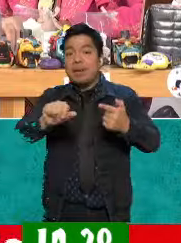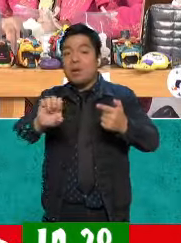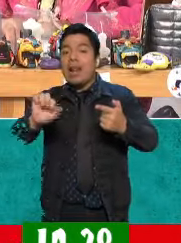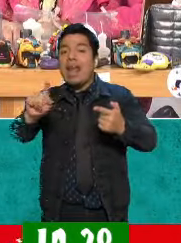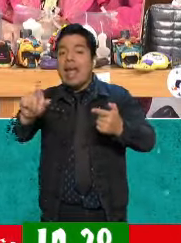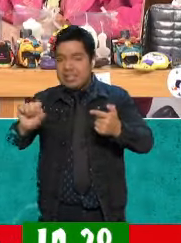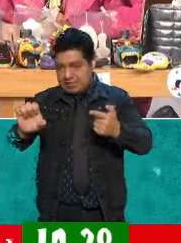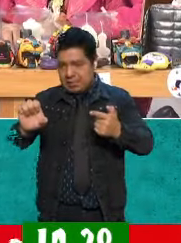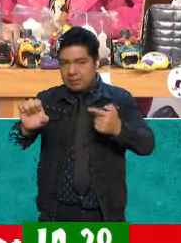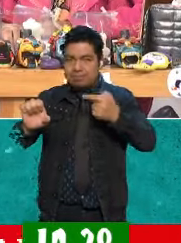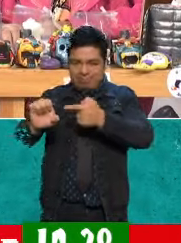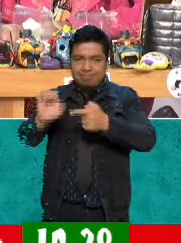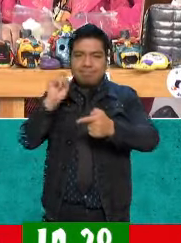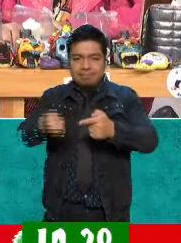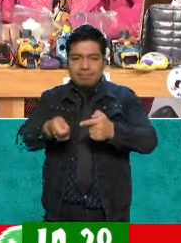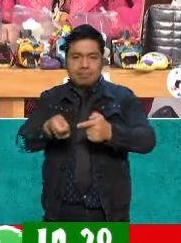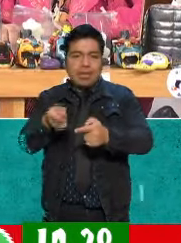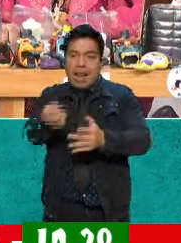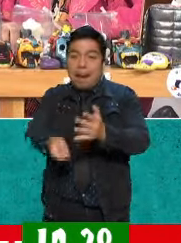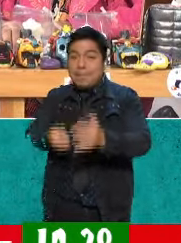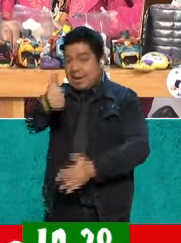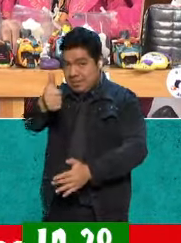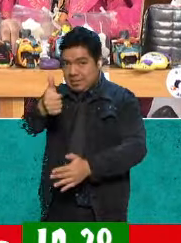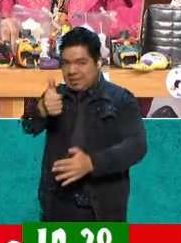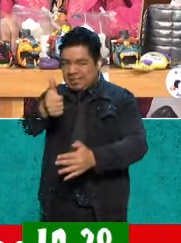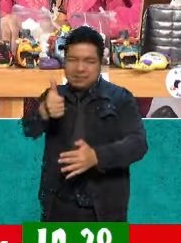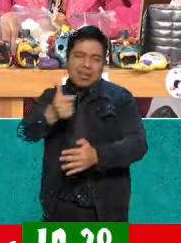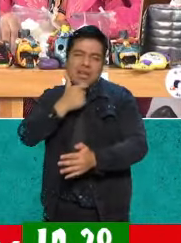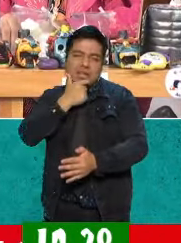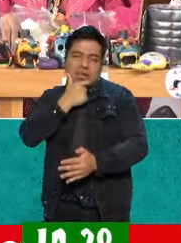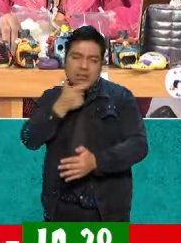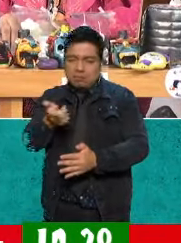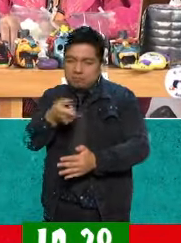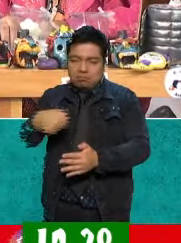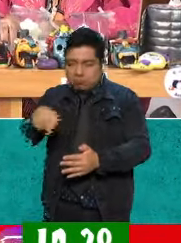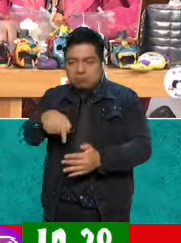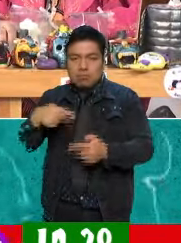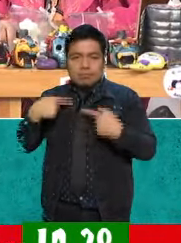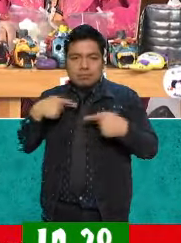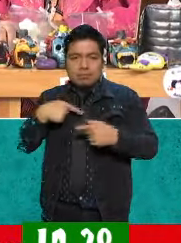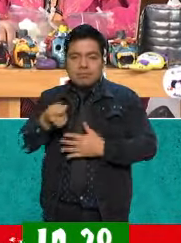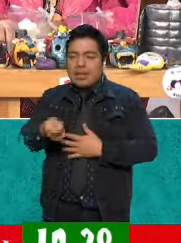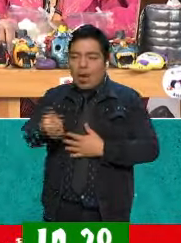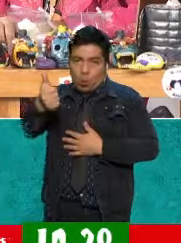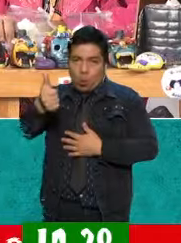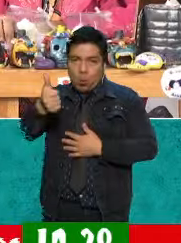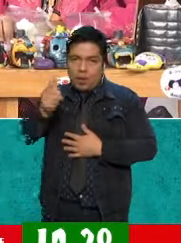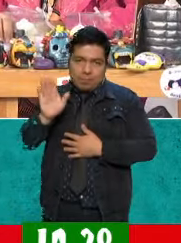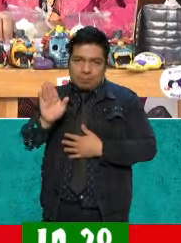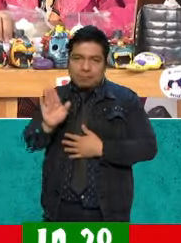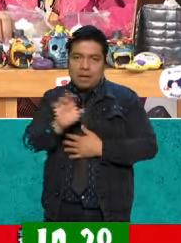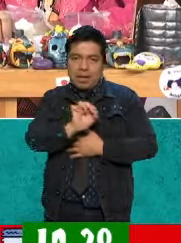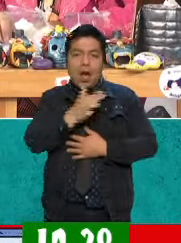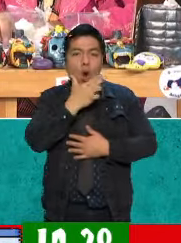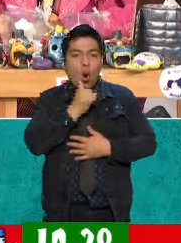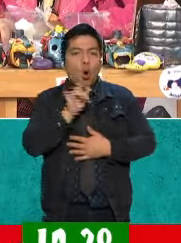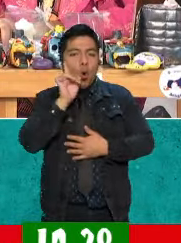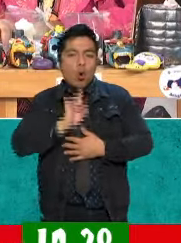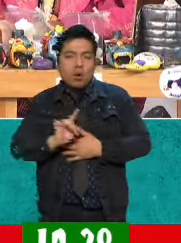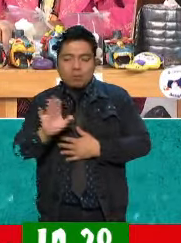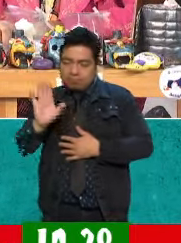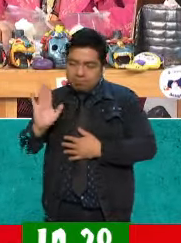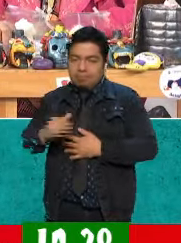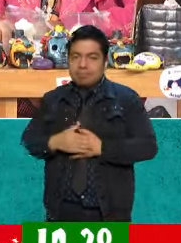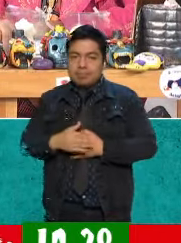Else, que es una forma linda en inglés de llamarle a la persona, la persona one, favorita. La number one. Antes que nadie más.